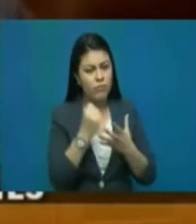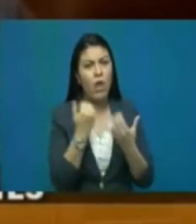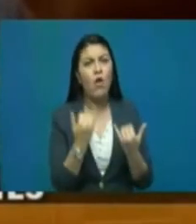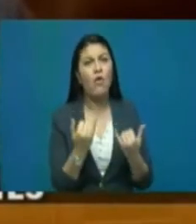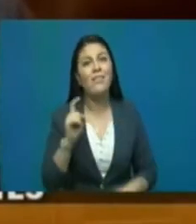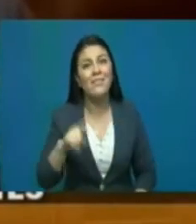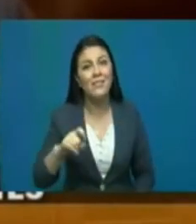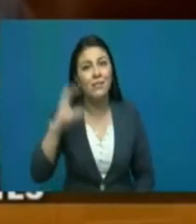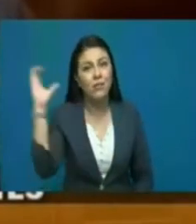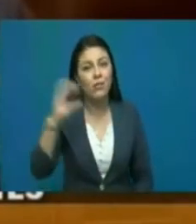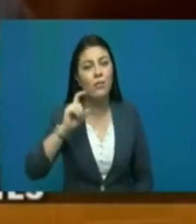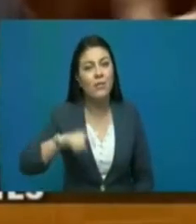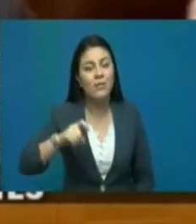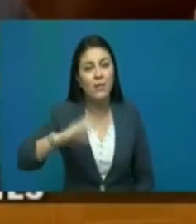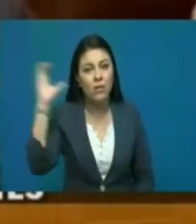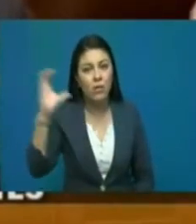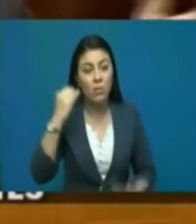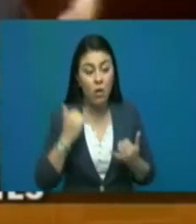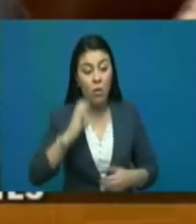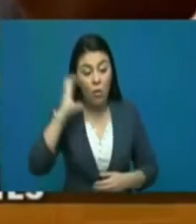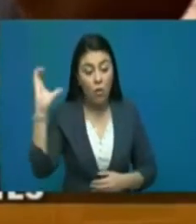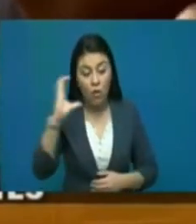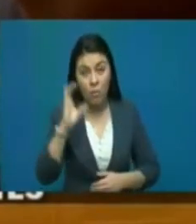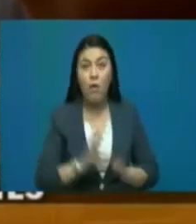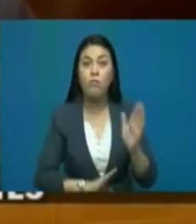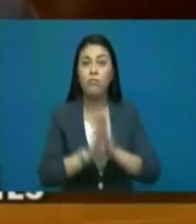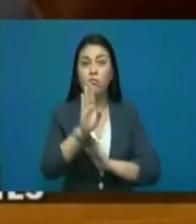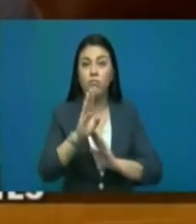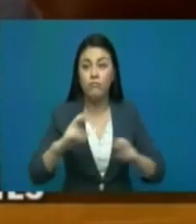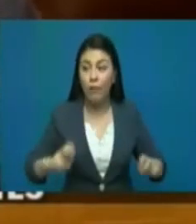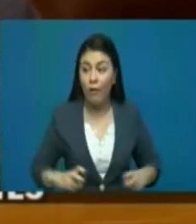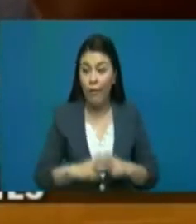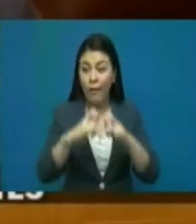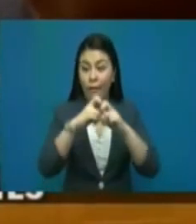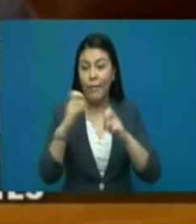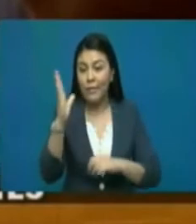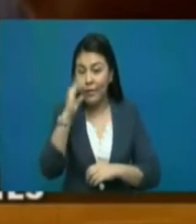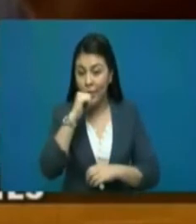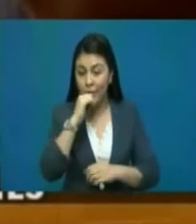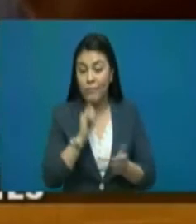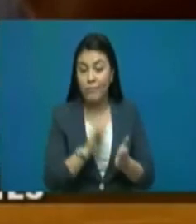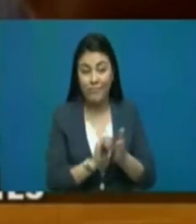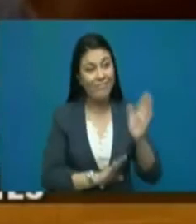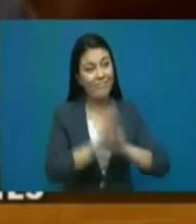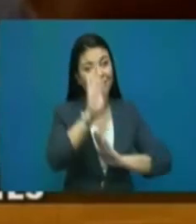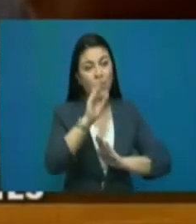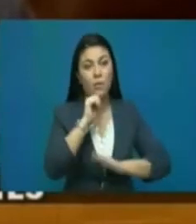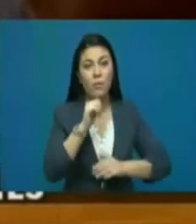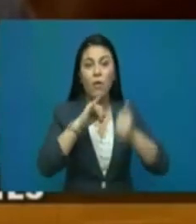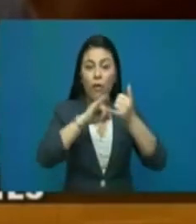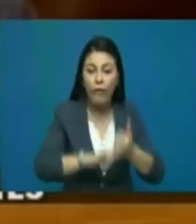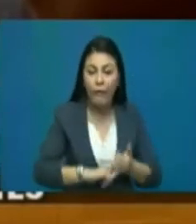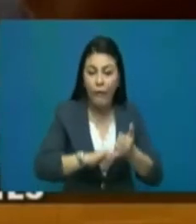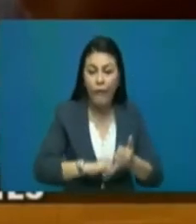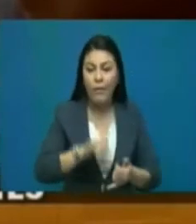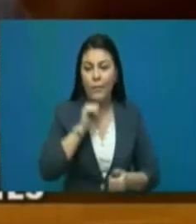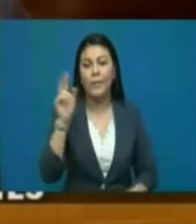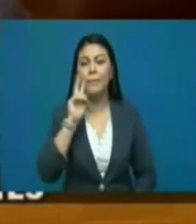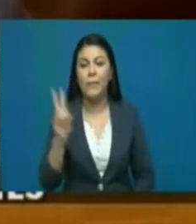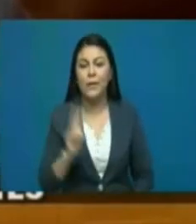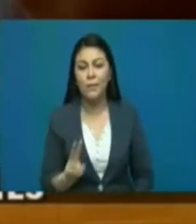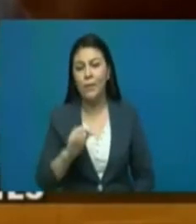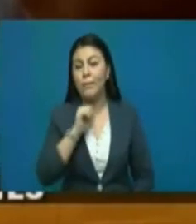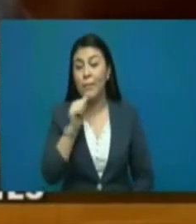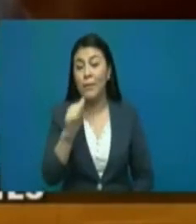país un país que está creciendo pero sin energía un país que va a depender de Venezuela para poder